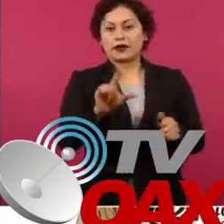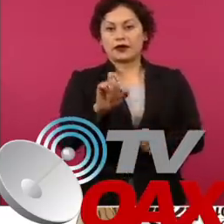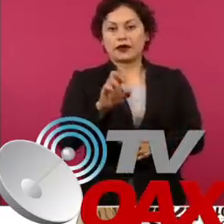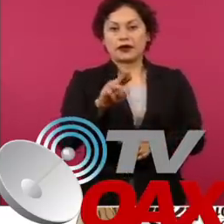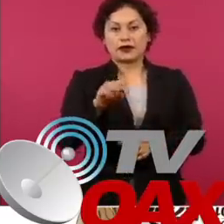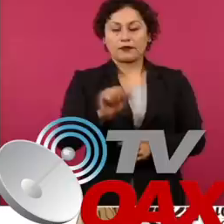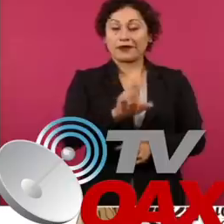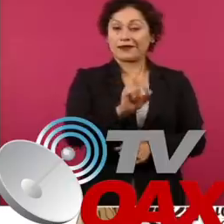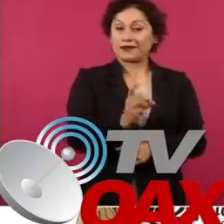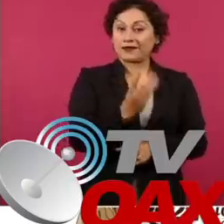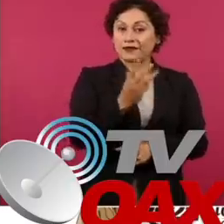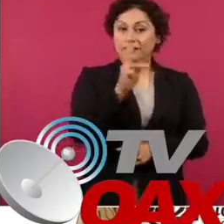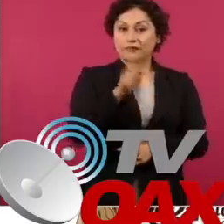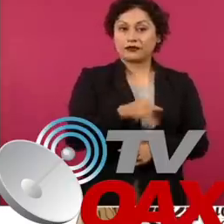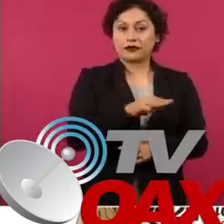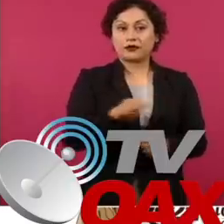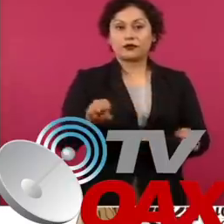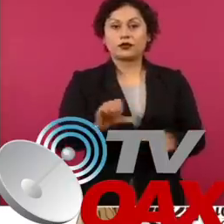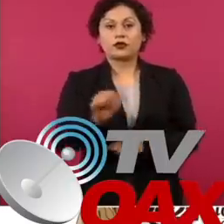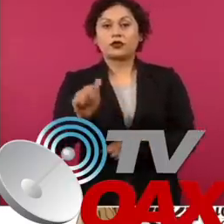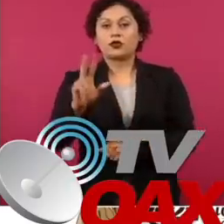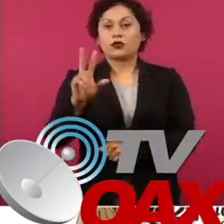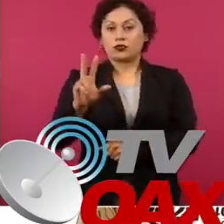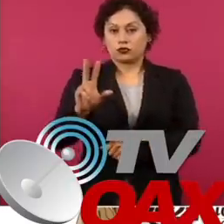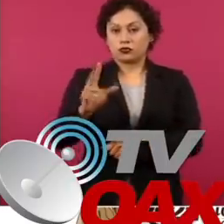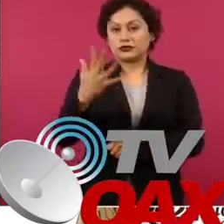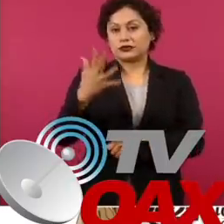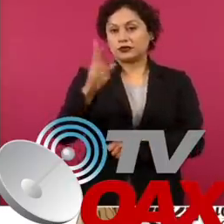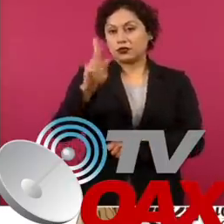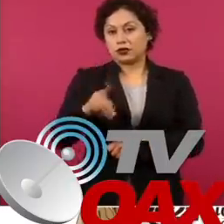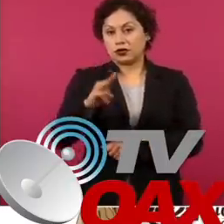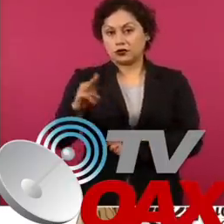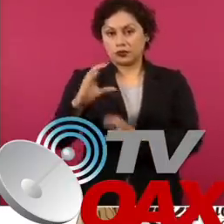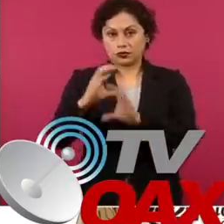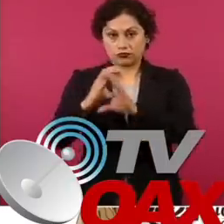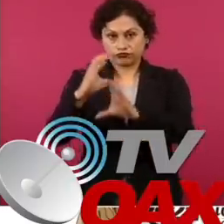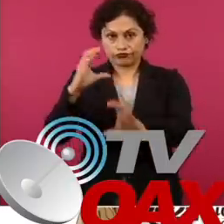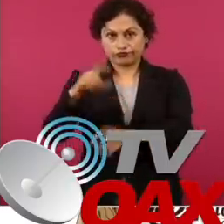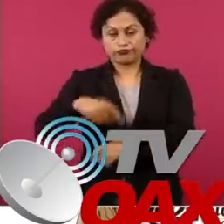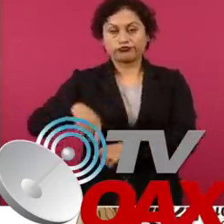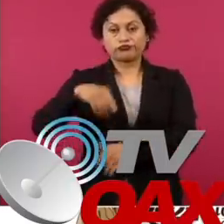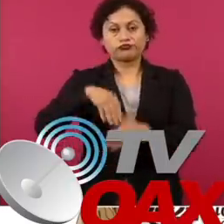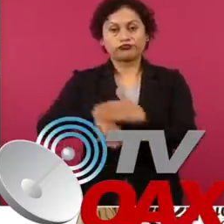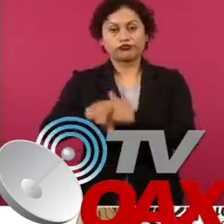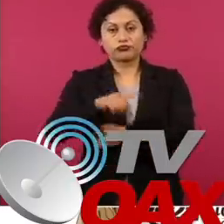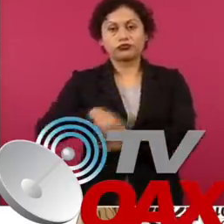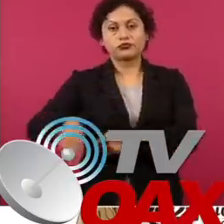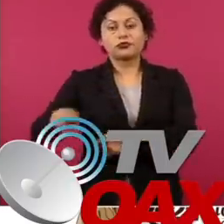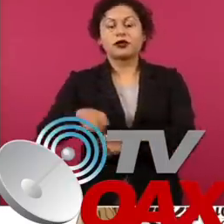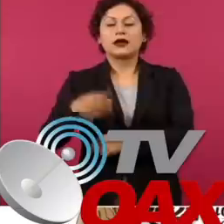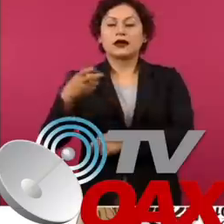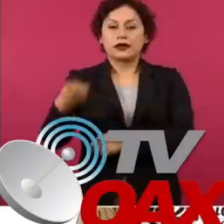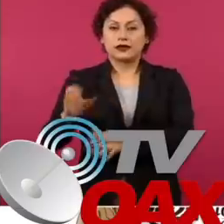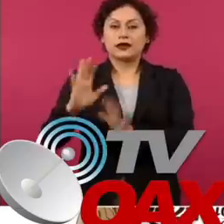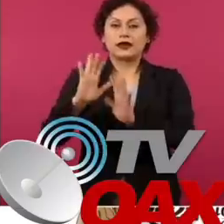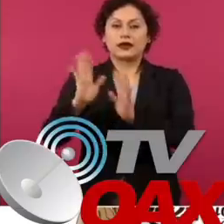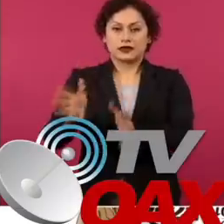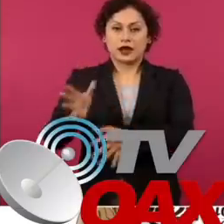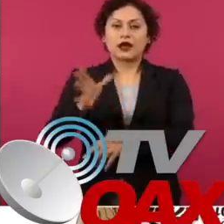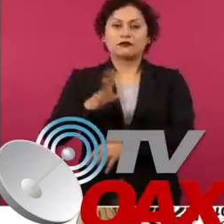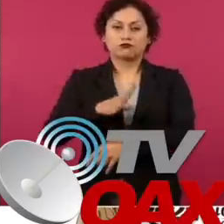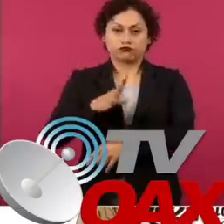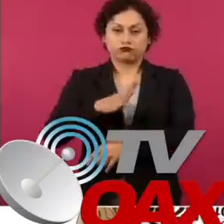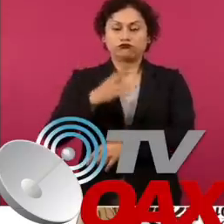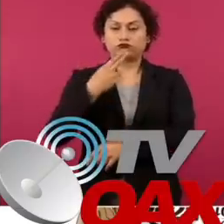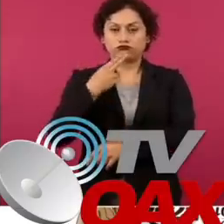y 80% del bitúnel de 5 kilómetros. La primera subestación de tracción está concluida y ya operando normalmente y